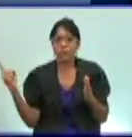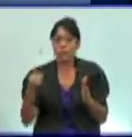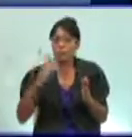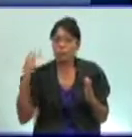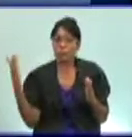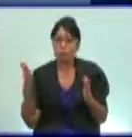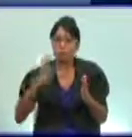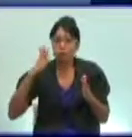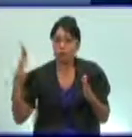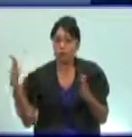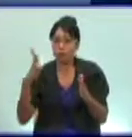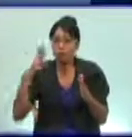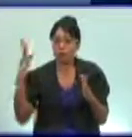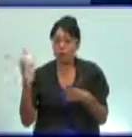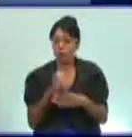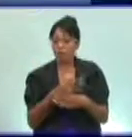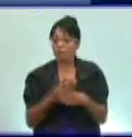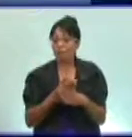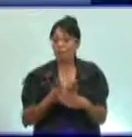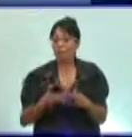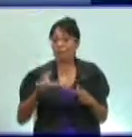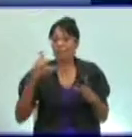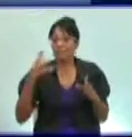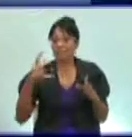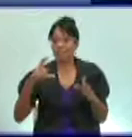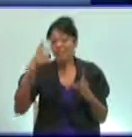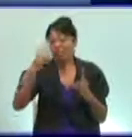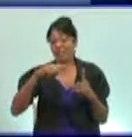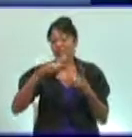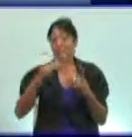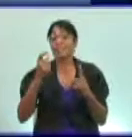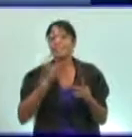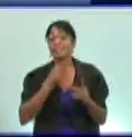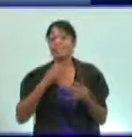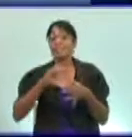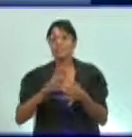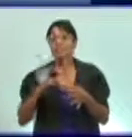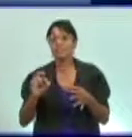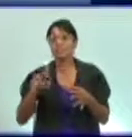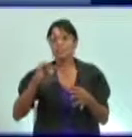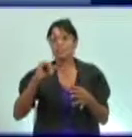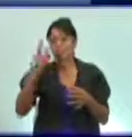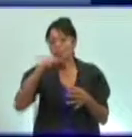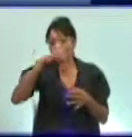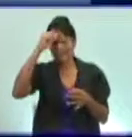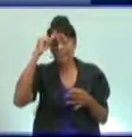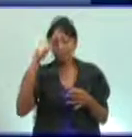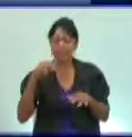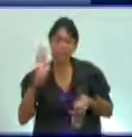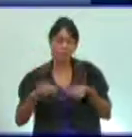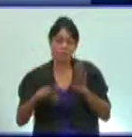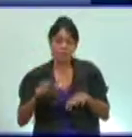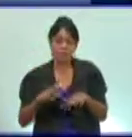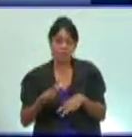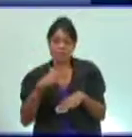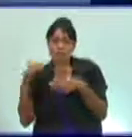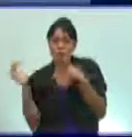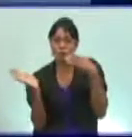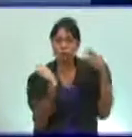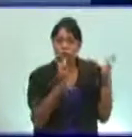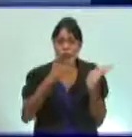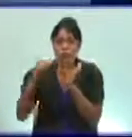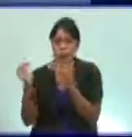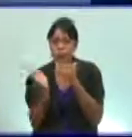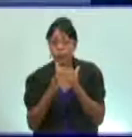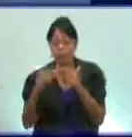categorías. Sabemos que tienen hasta 5 categorías, teniendo en cuenta la fuerza de los vientos, y luego su desaparición. Y la ley de la